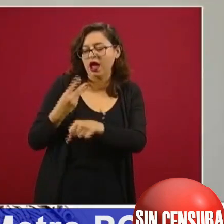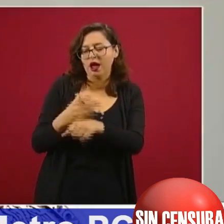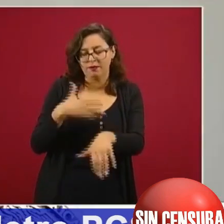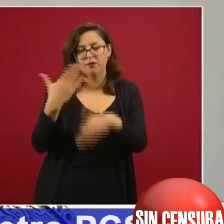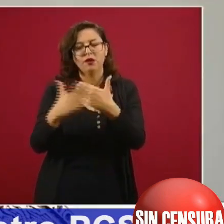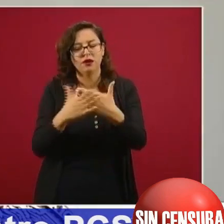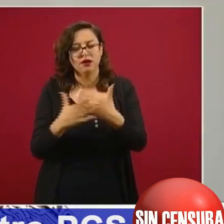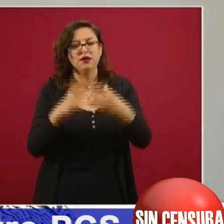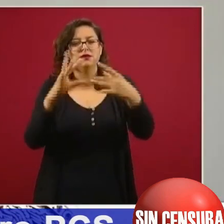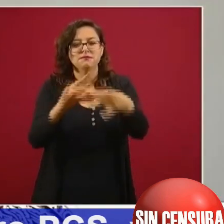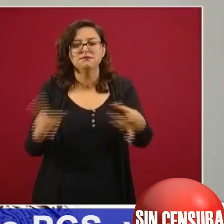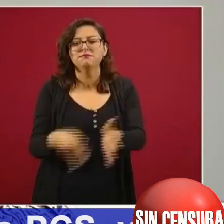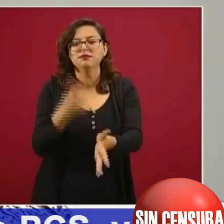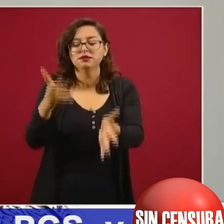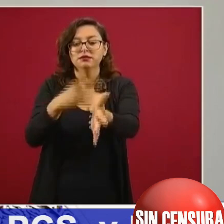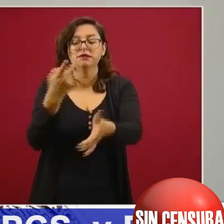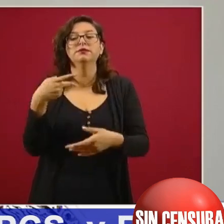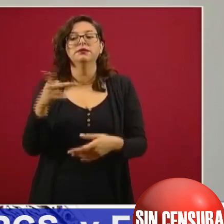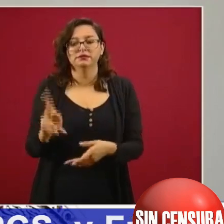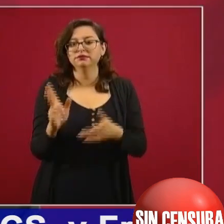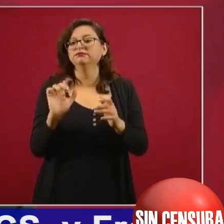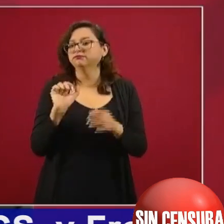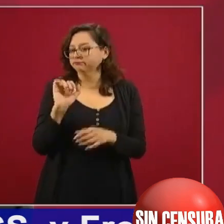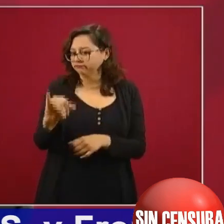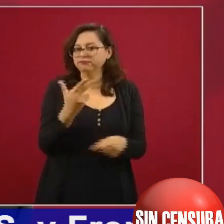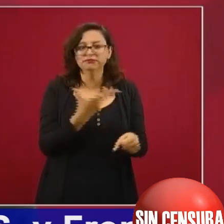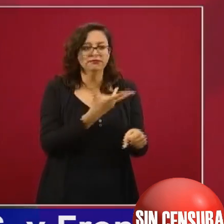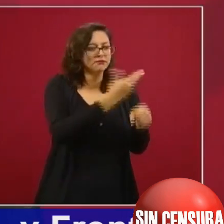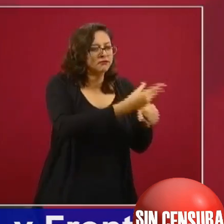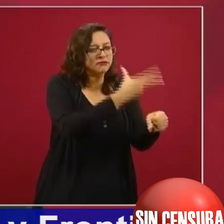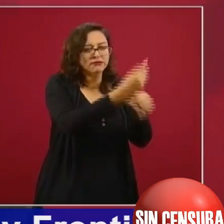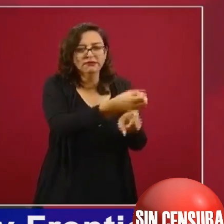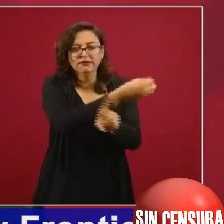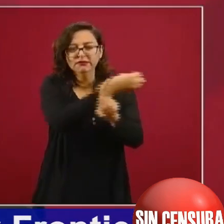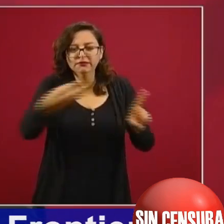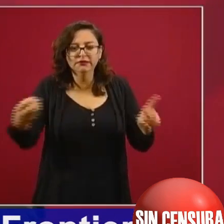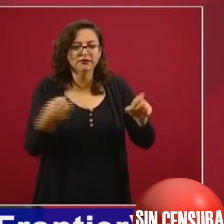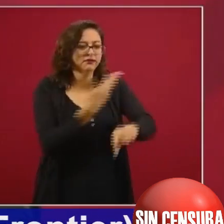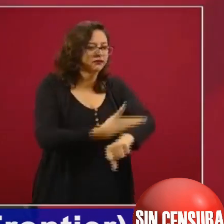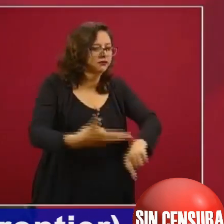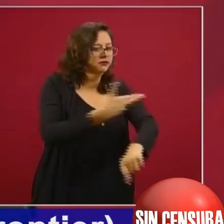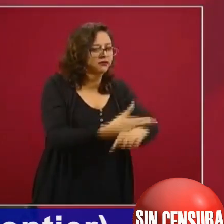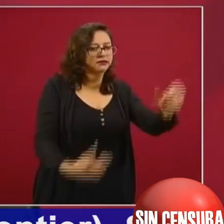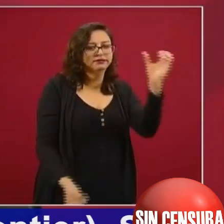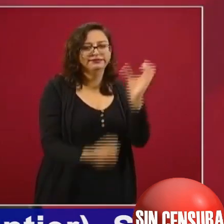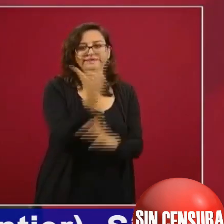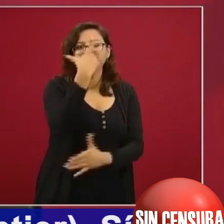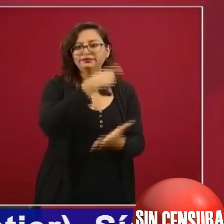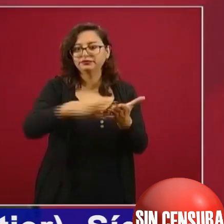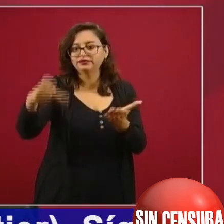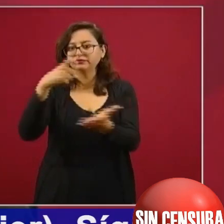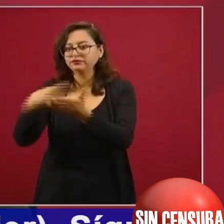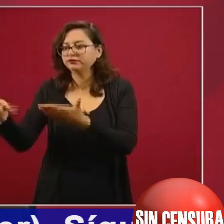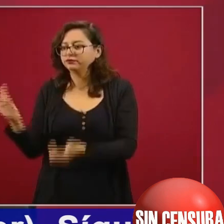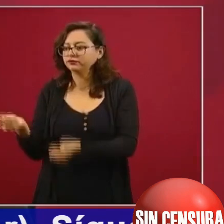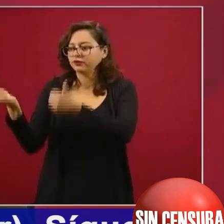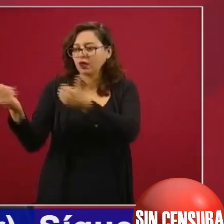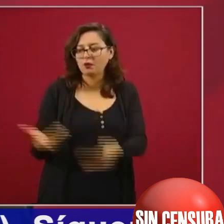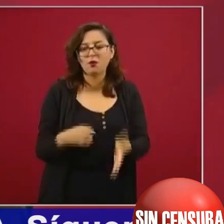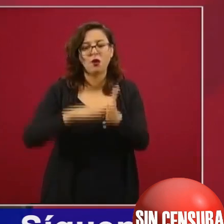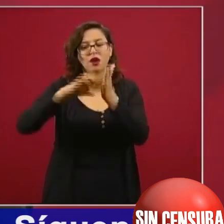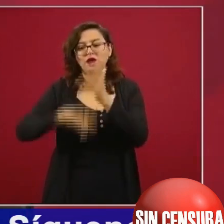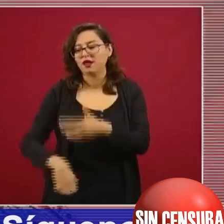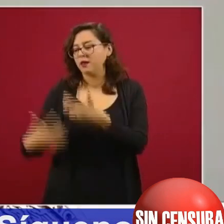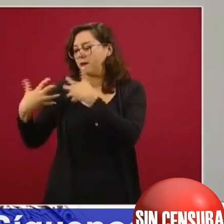hospitalaria, reorganizando el sistema de salud, disponiendo de nuevos equipos que se adquirieron, como los